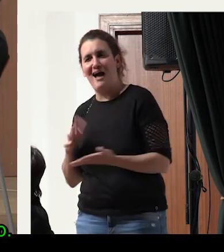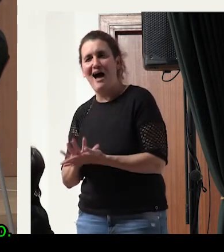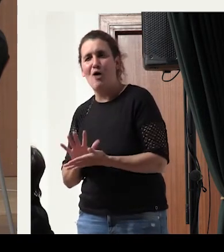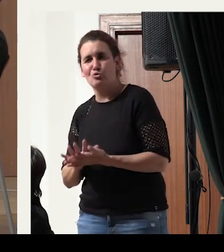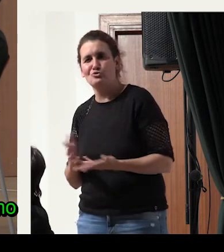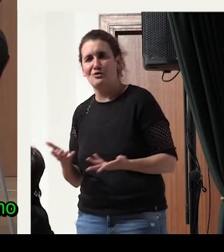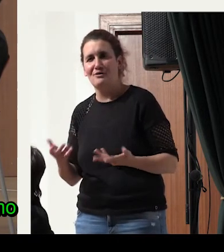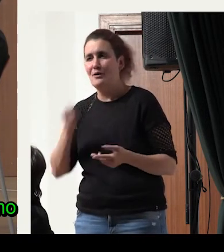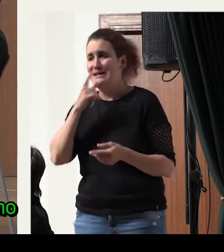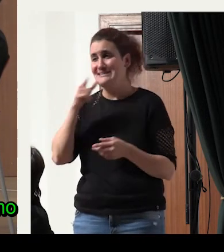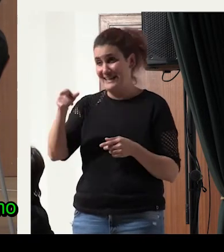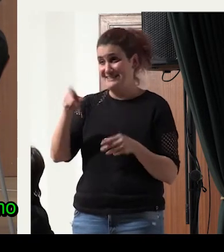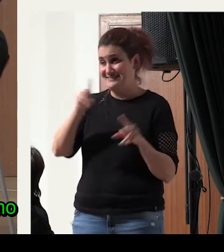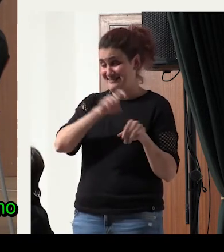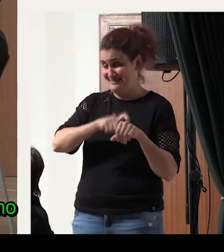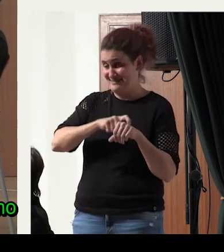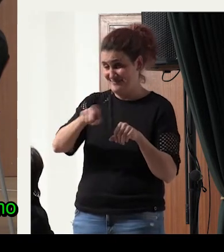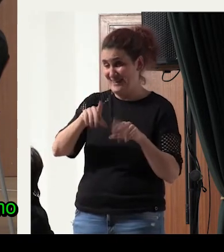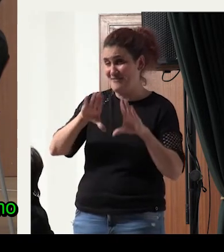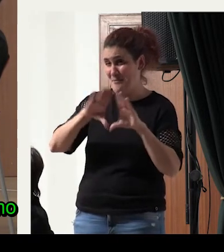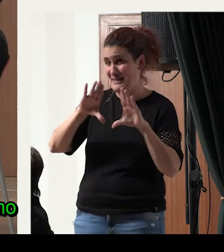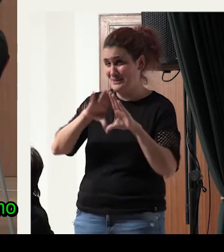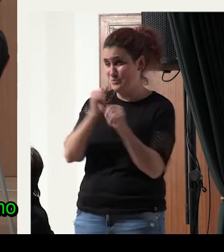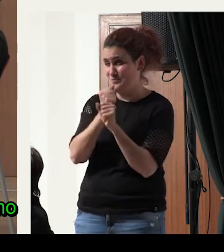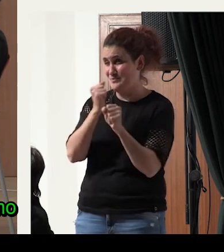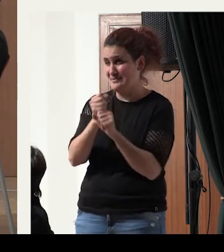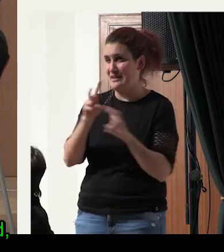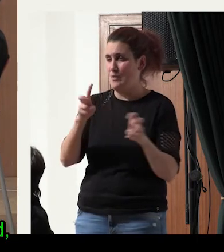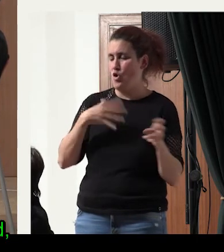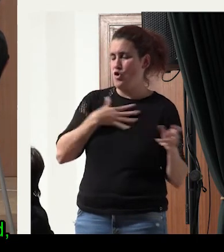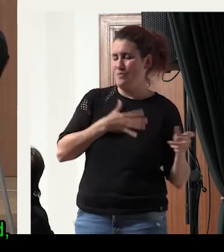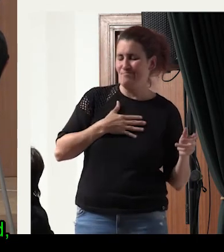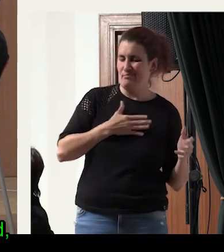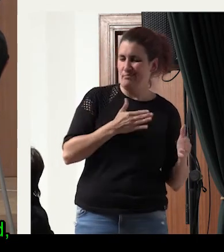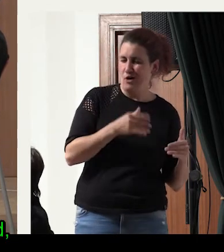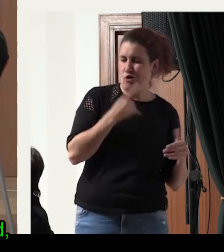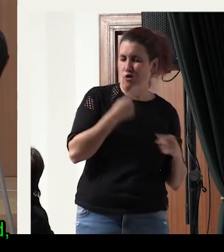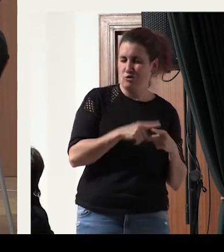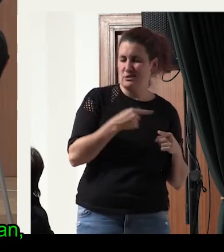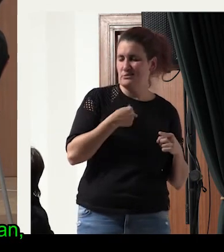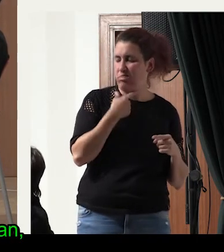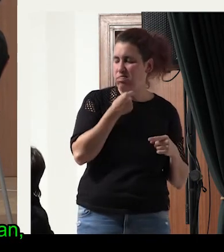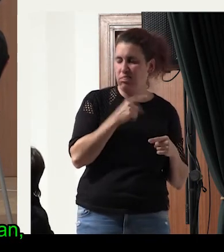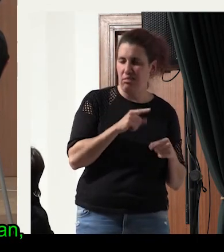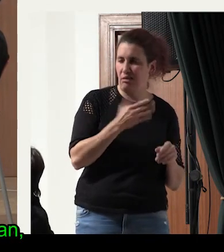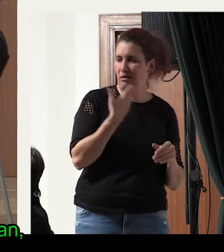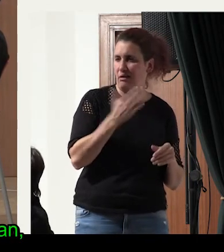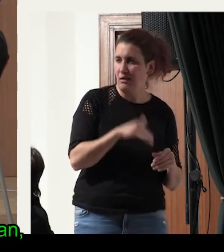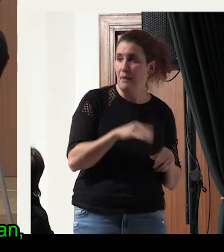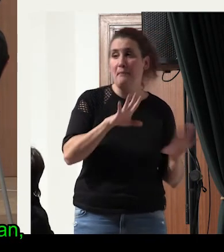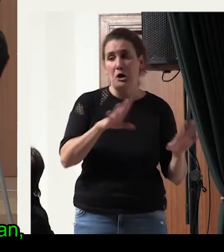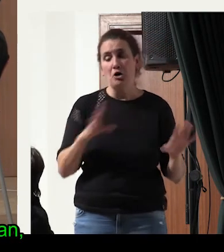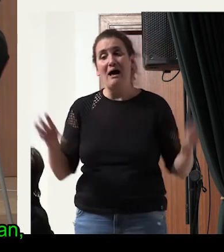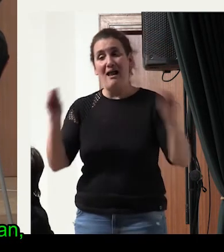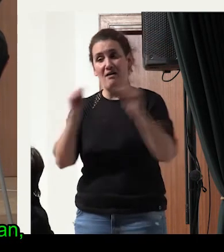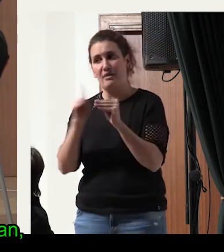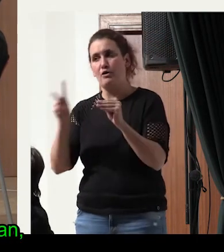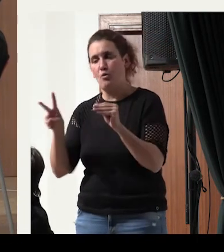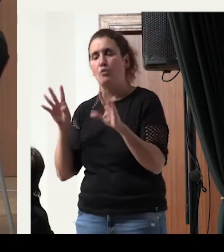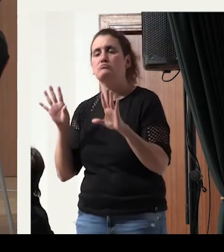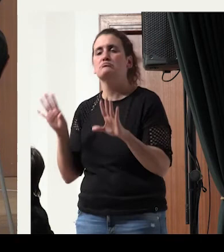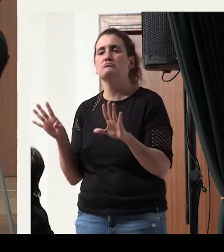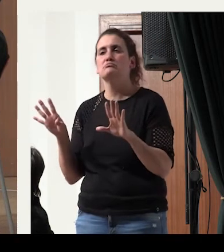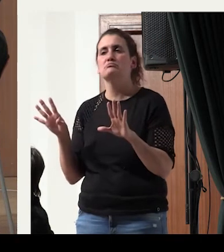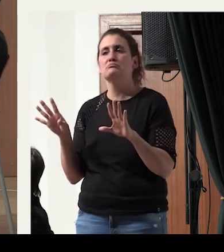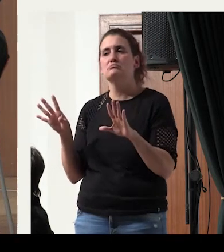gusto. Ese equilibrio que el feminismo ha trabajado muy bien, ¿no? Entre una cierta incomodidad de trabajar cosas que igual a veces no nos gustan,